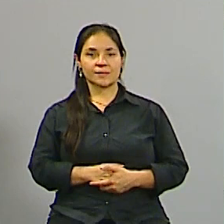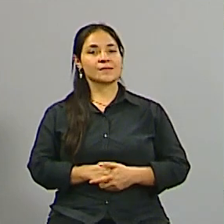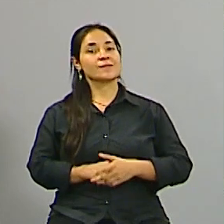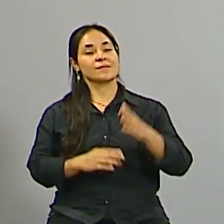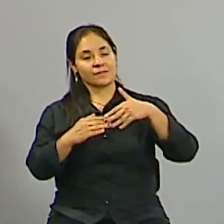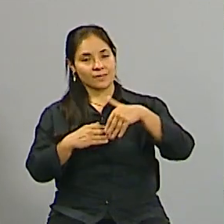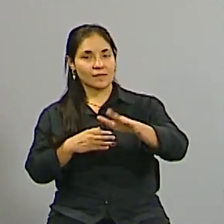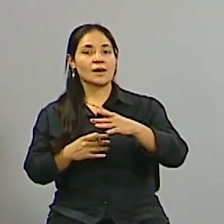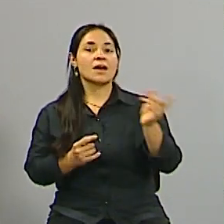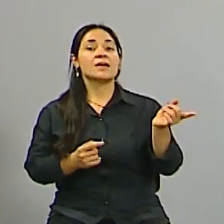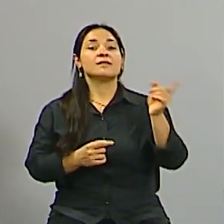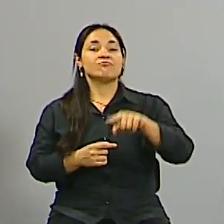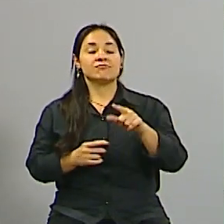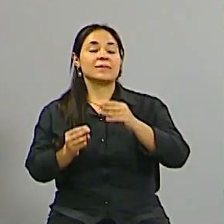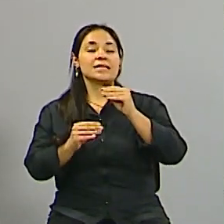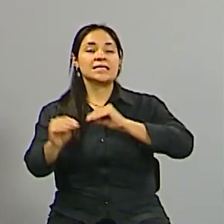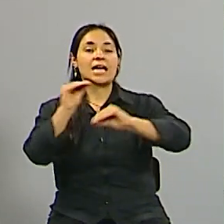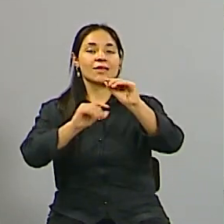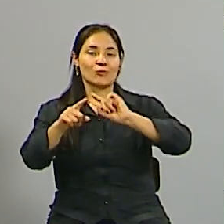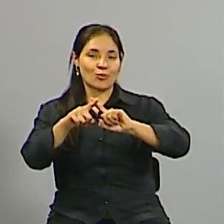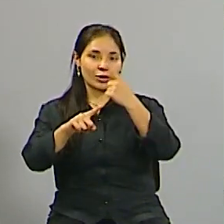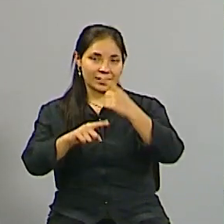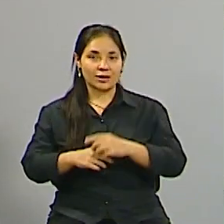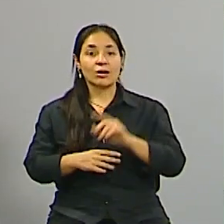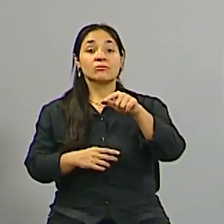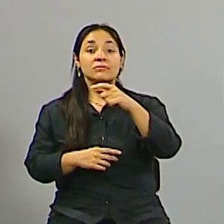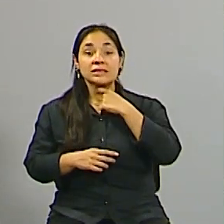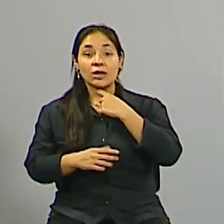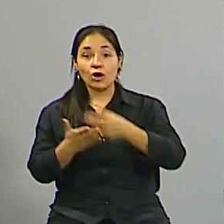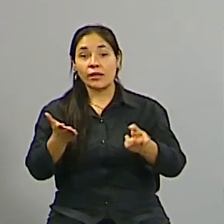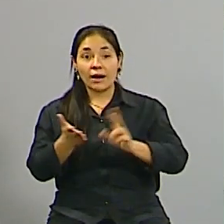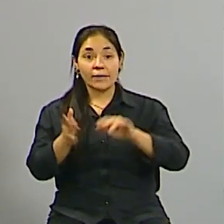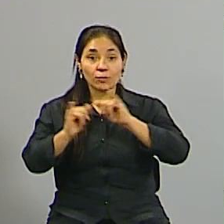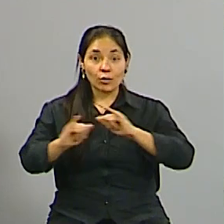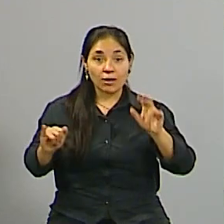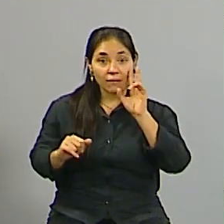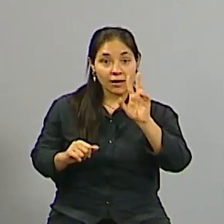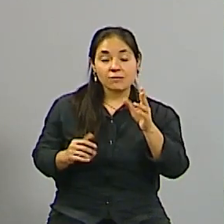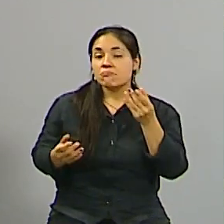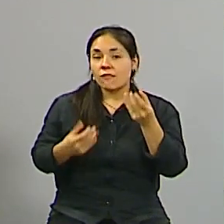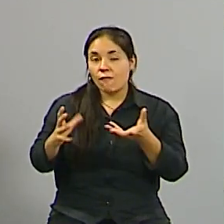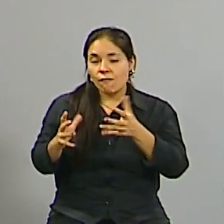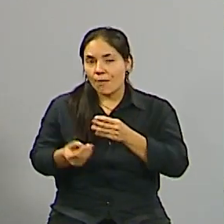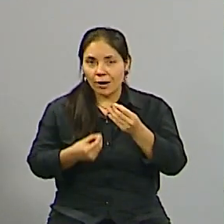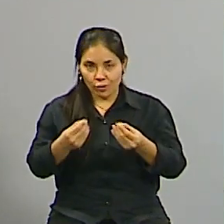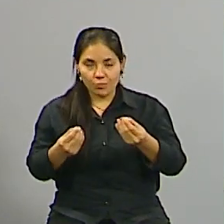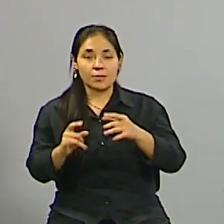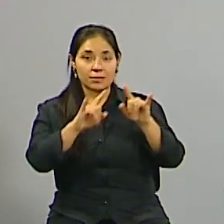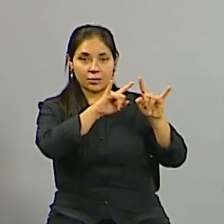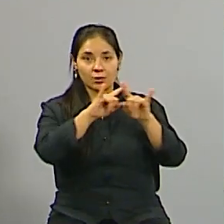Bueno, acá estamos nuevamente en Chat Político. Recuerden que si quieren volver a ver el programa, la posibilidad está a través de nuestra